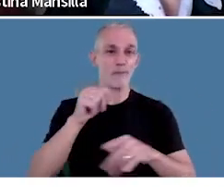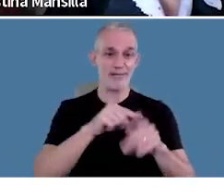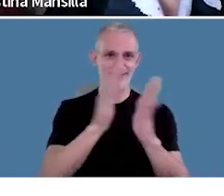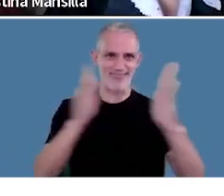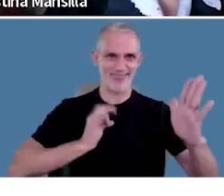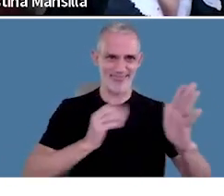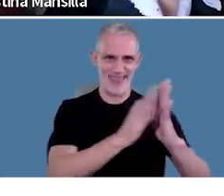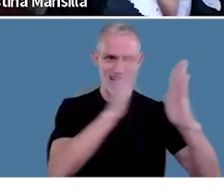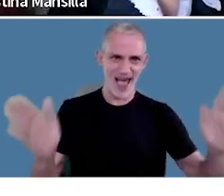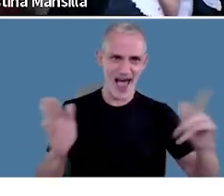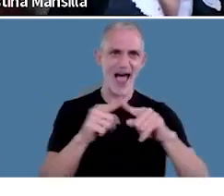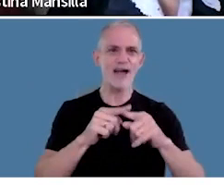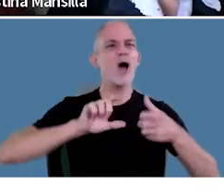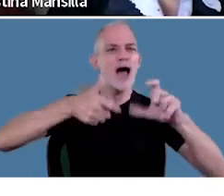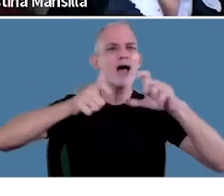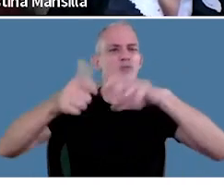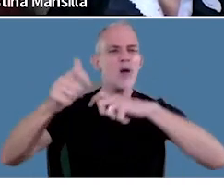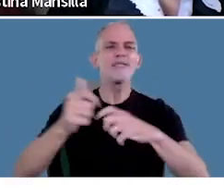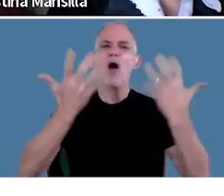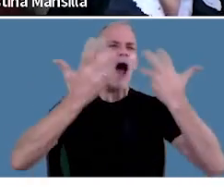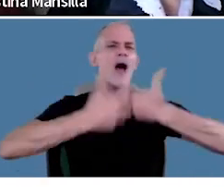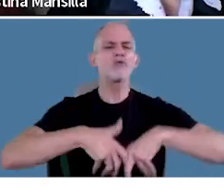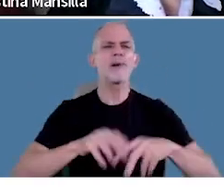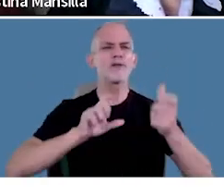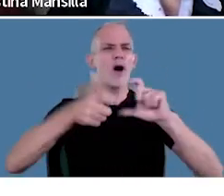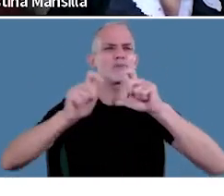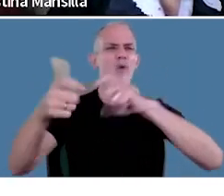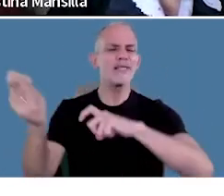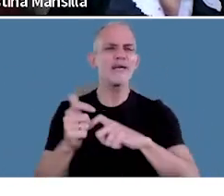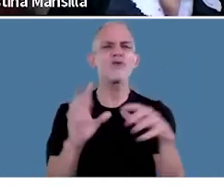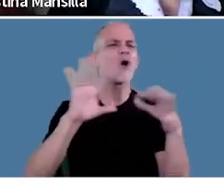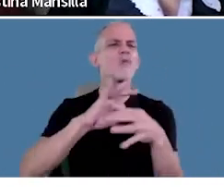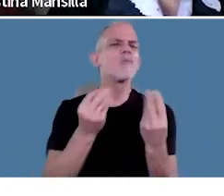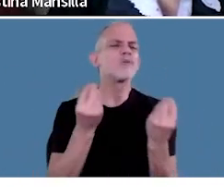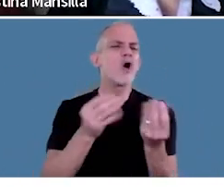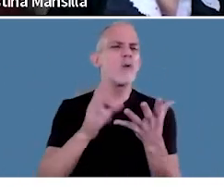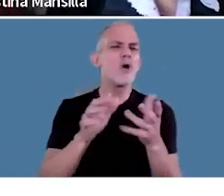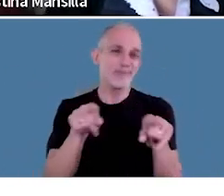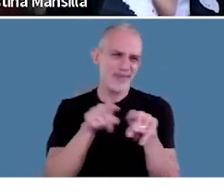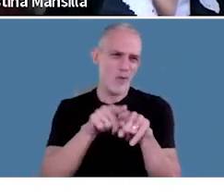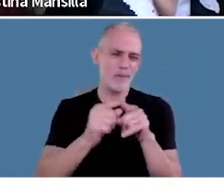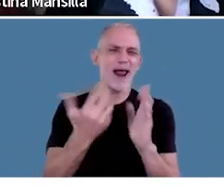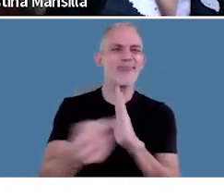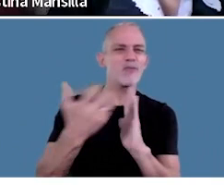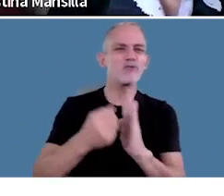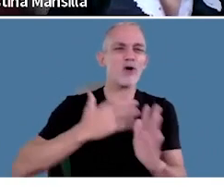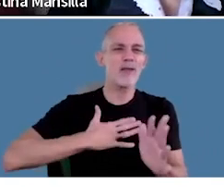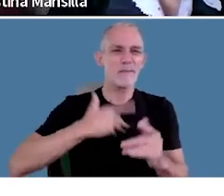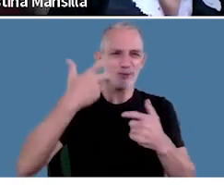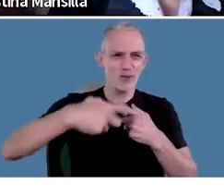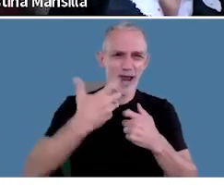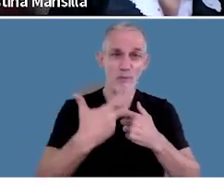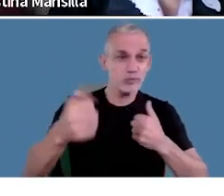fiscal, se va a actualizar automáticamente aplicando, al igual que para deducciones personales,